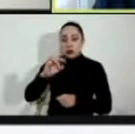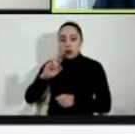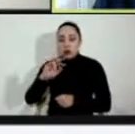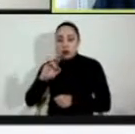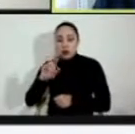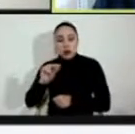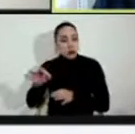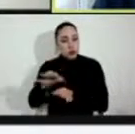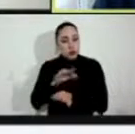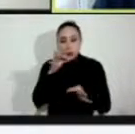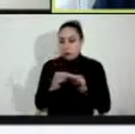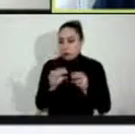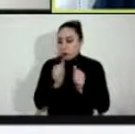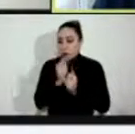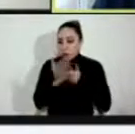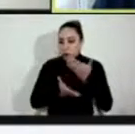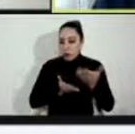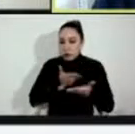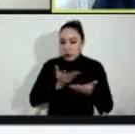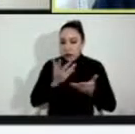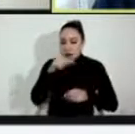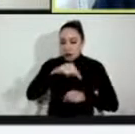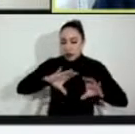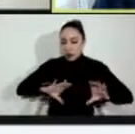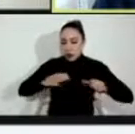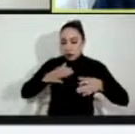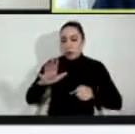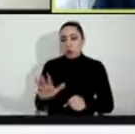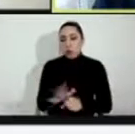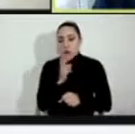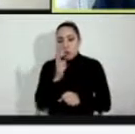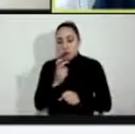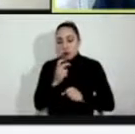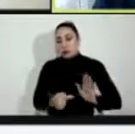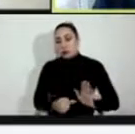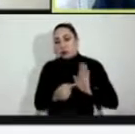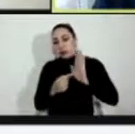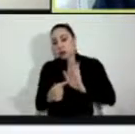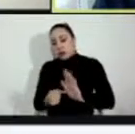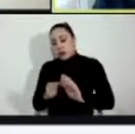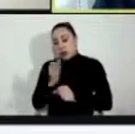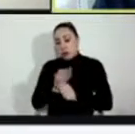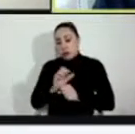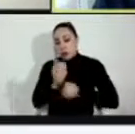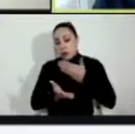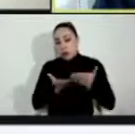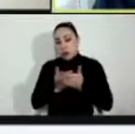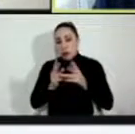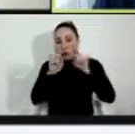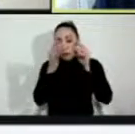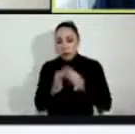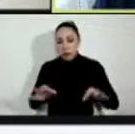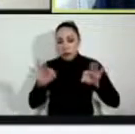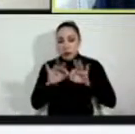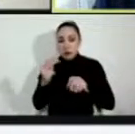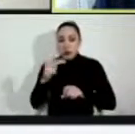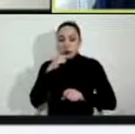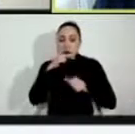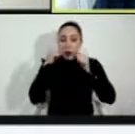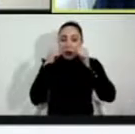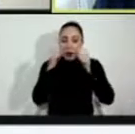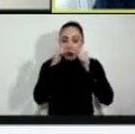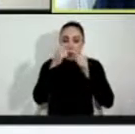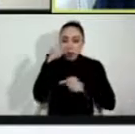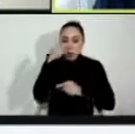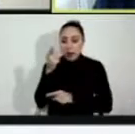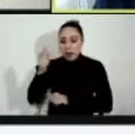por este Congreso, presentamos el presente punto de acuerdo para exhortar nuevamente a la Secretaría, así como a la persona titular del